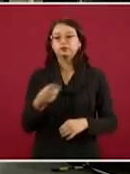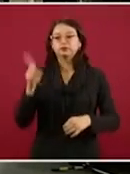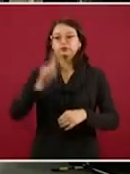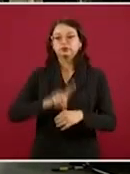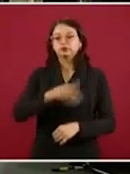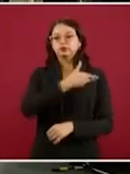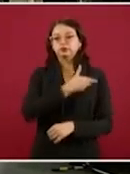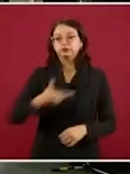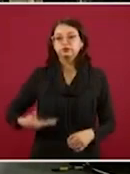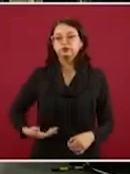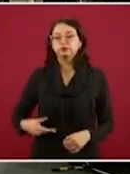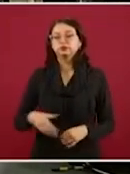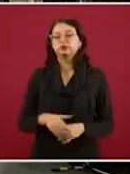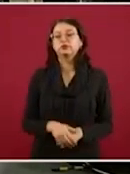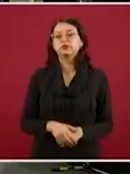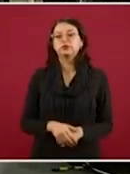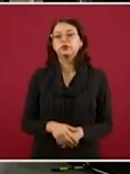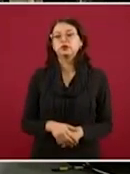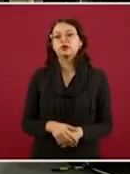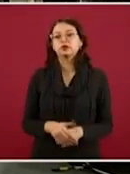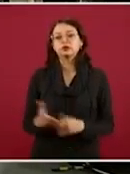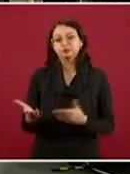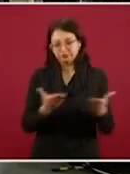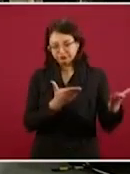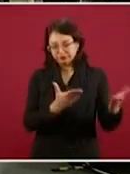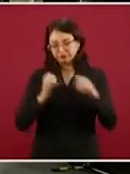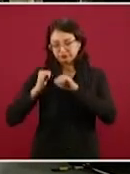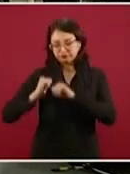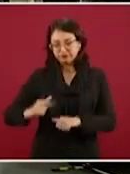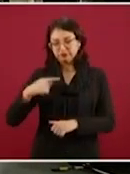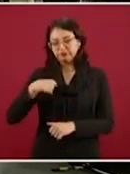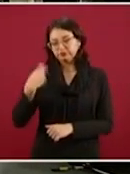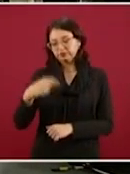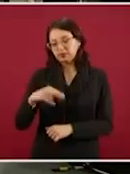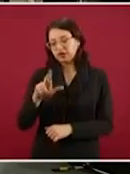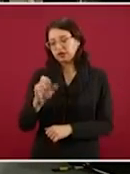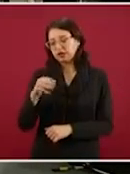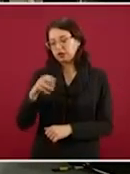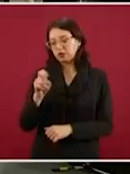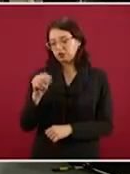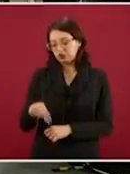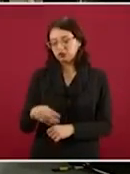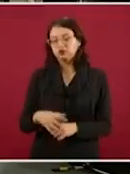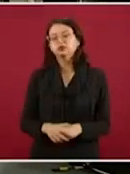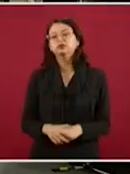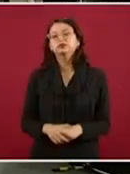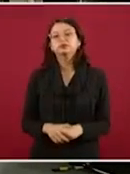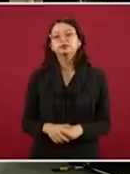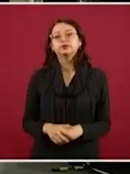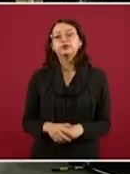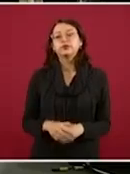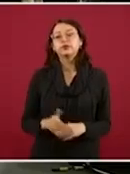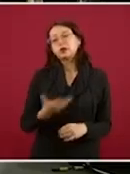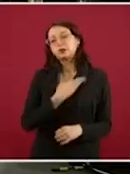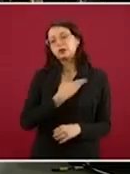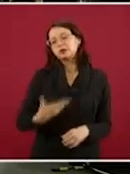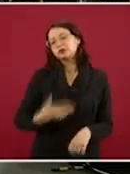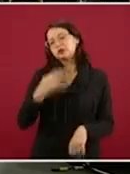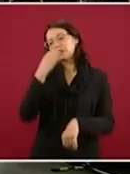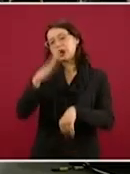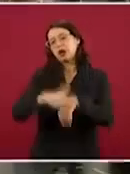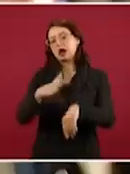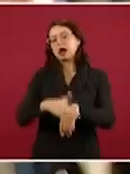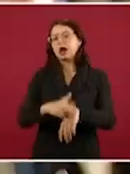y funcionario. Ramón Flores, corresponsal de Los Ángeles Press de Guadalupe Lizárraga. Presidente, el viernes pasado el gobernador